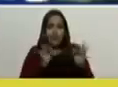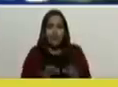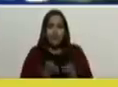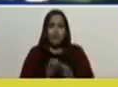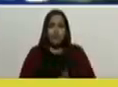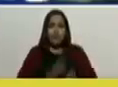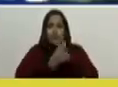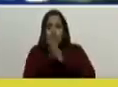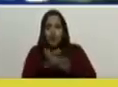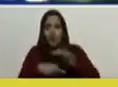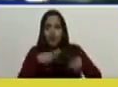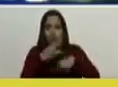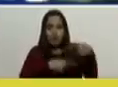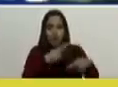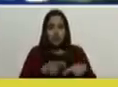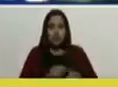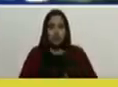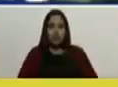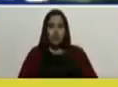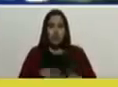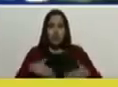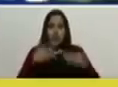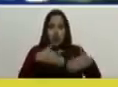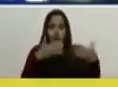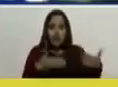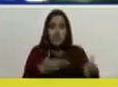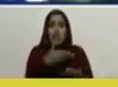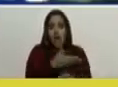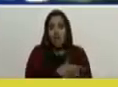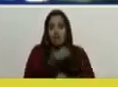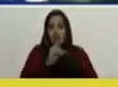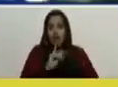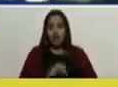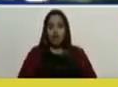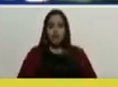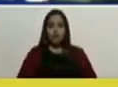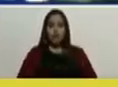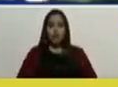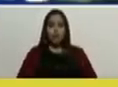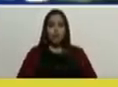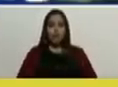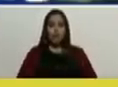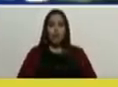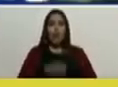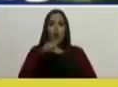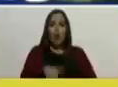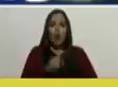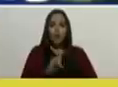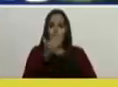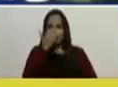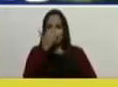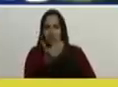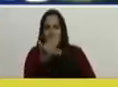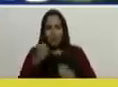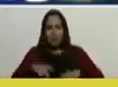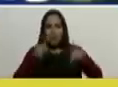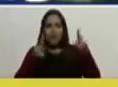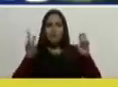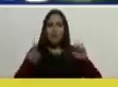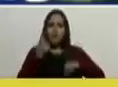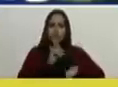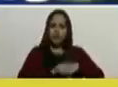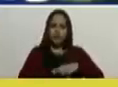implosionaron el proceso y los avances que ya teníamos. Hoy estamos ante la posibilidad de abrir una nueva etapa.